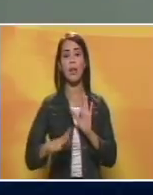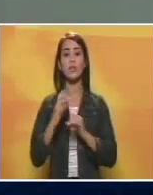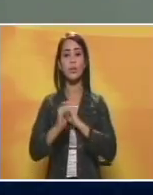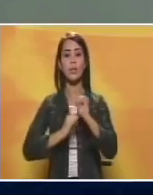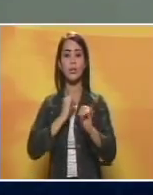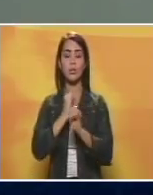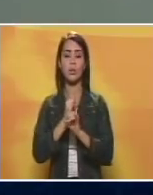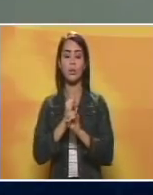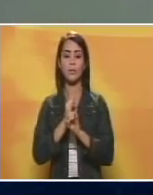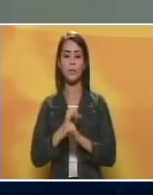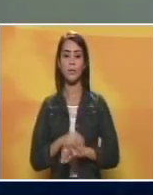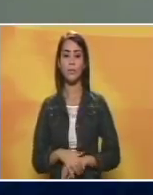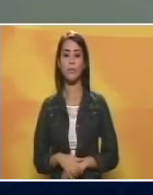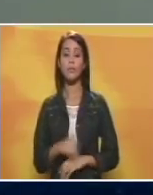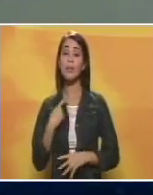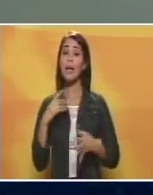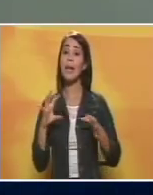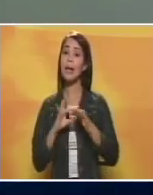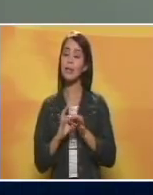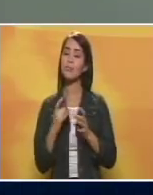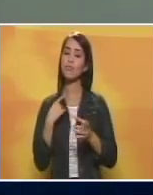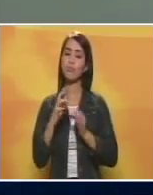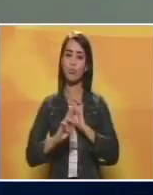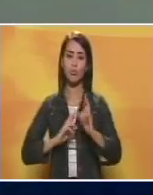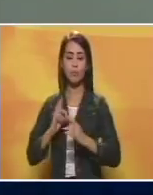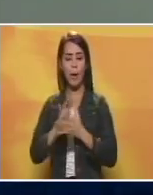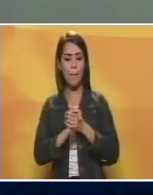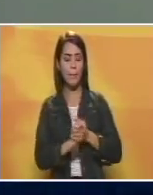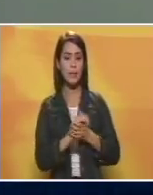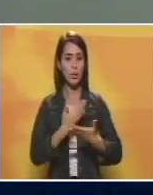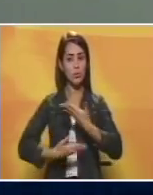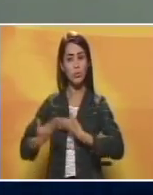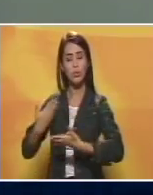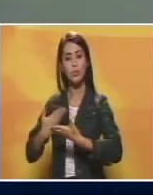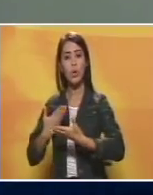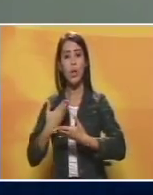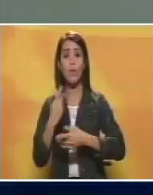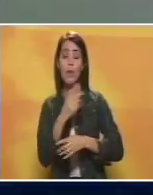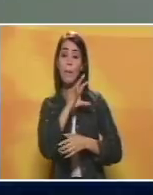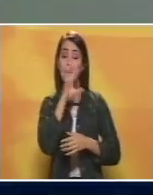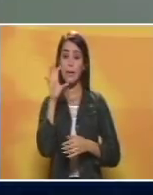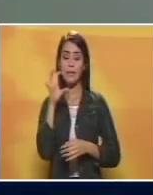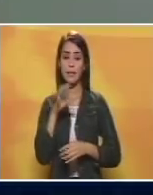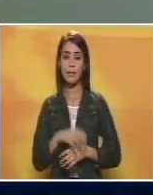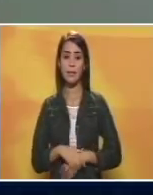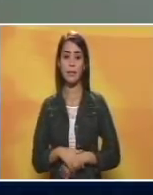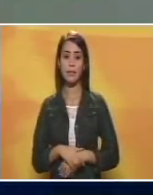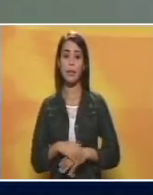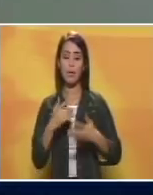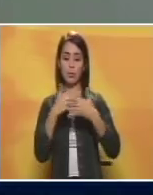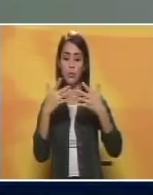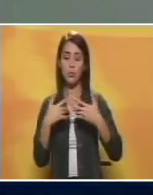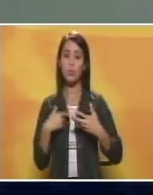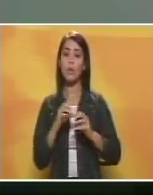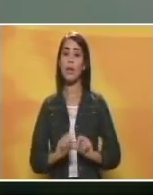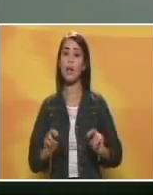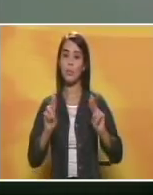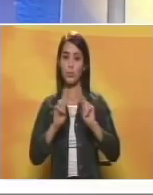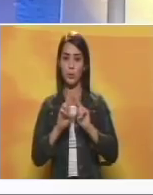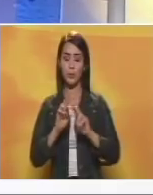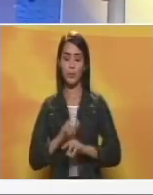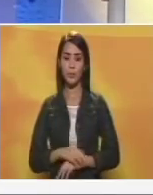internacional referente a las relaciones de amistad y de cooperación entre Estados, de conformidad con la Carta de las Naciones